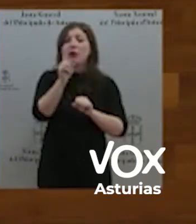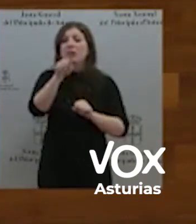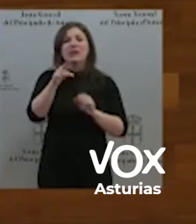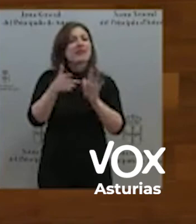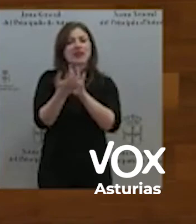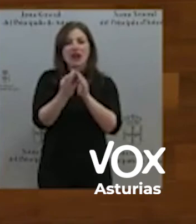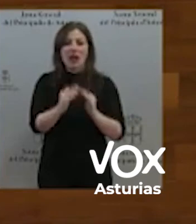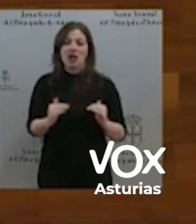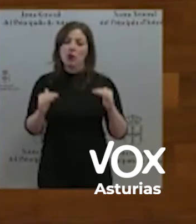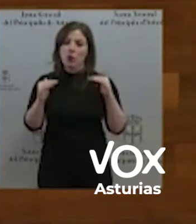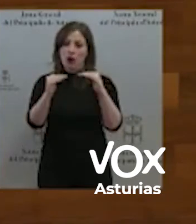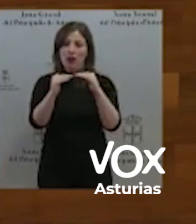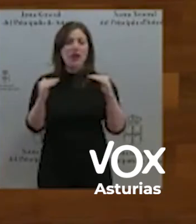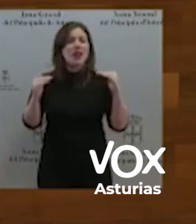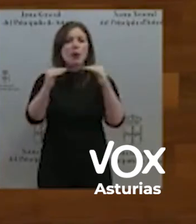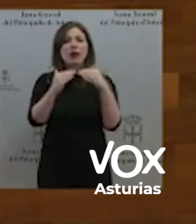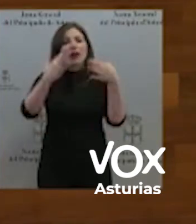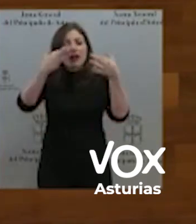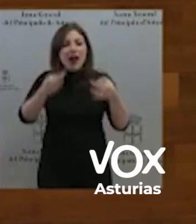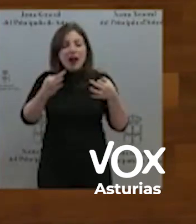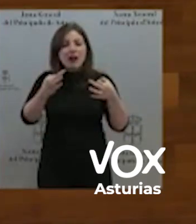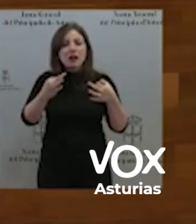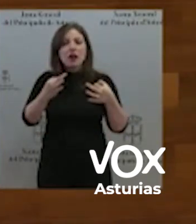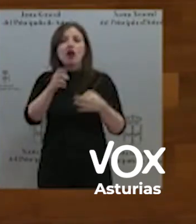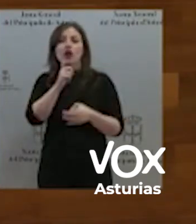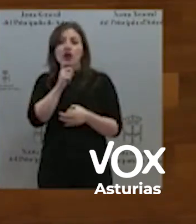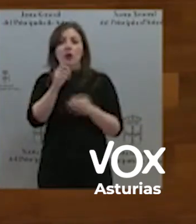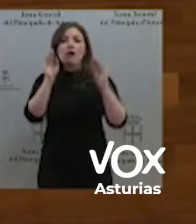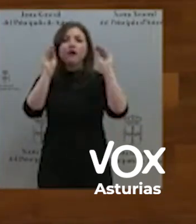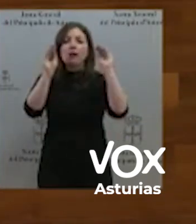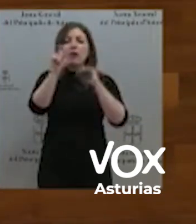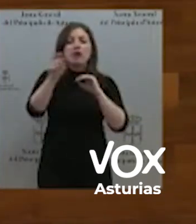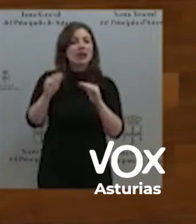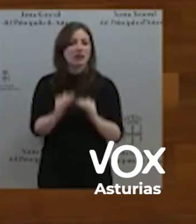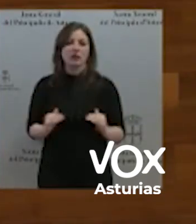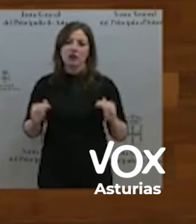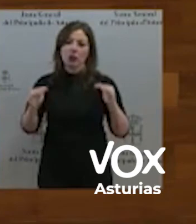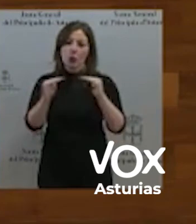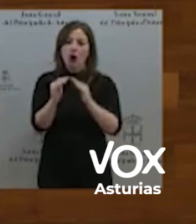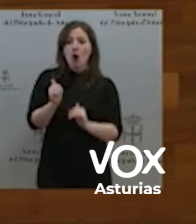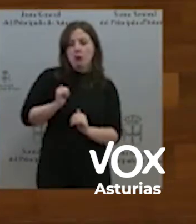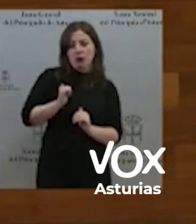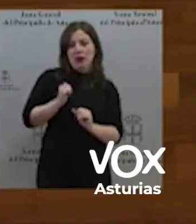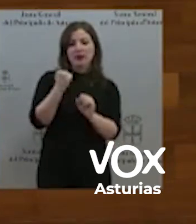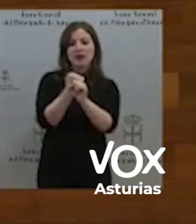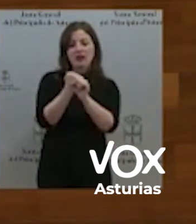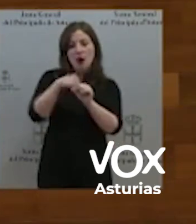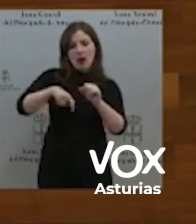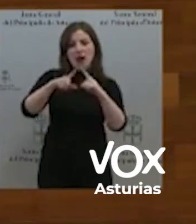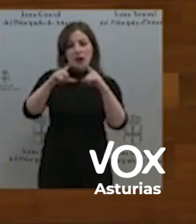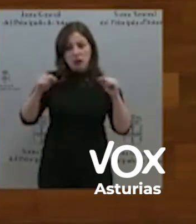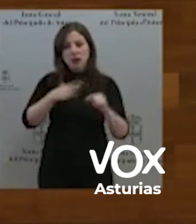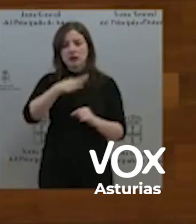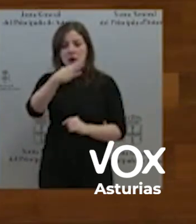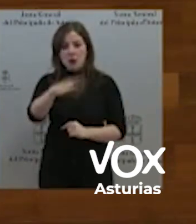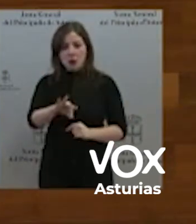consigue formando a personas y dándoles la oportunidad de desarrollar su trabajo en nuestra región. Por ello, les pedimos que valoren nuestra propuesta